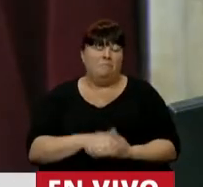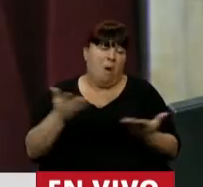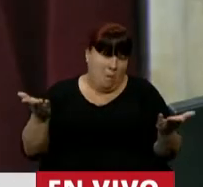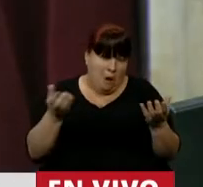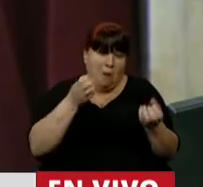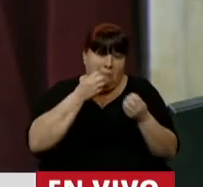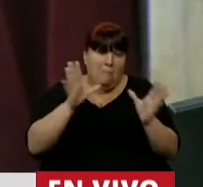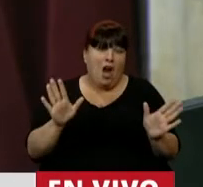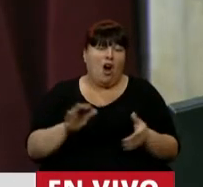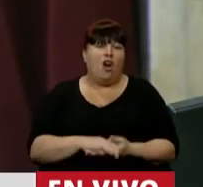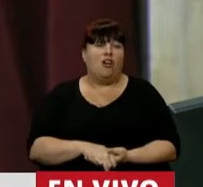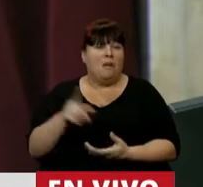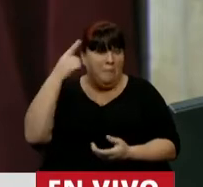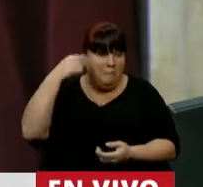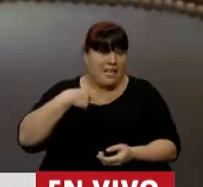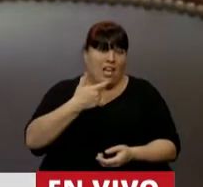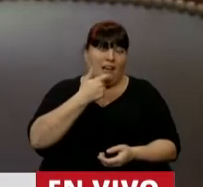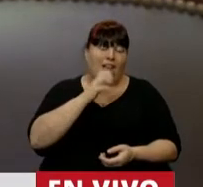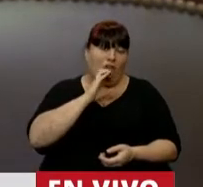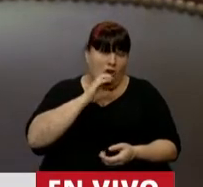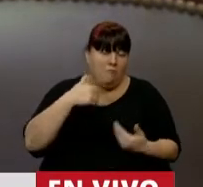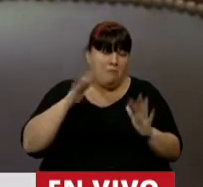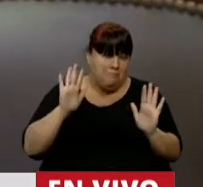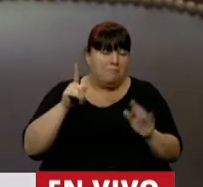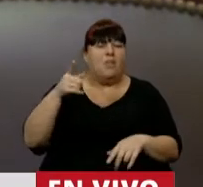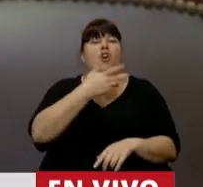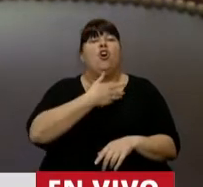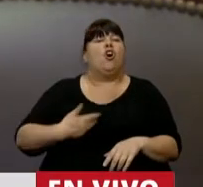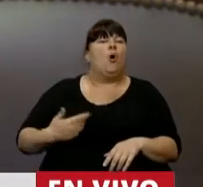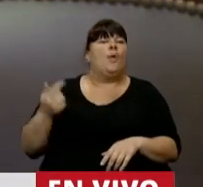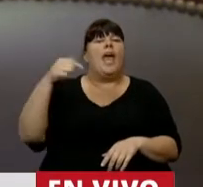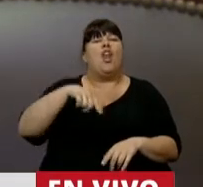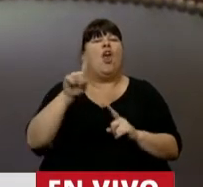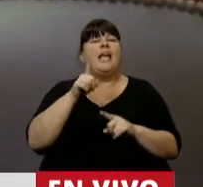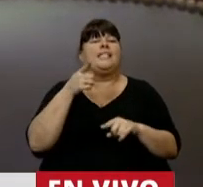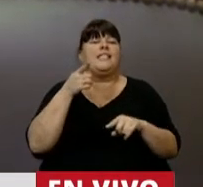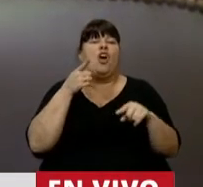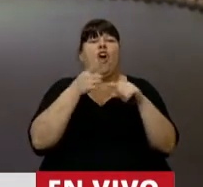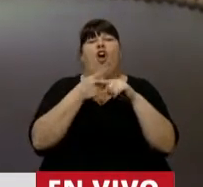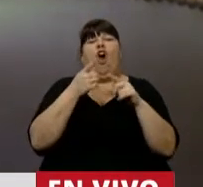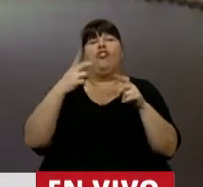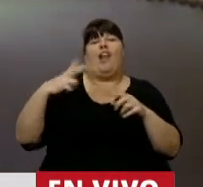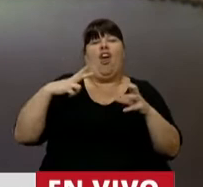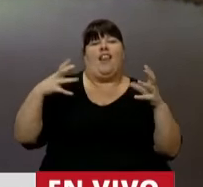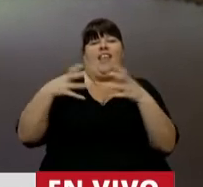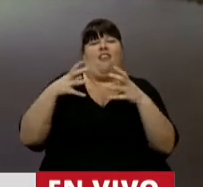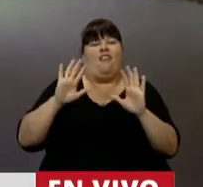Bueno, mejor, presidente. El oficialismo no vino acá a confrontar con el